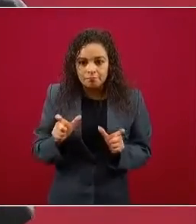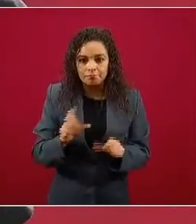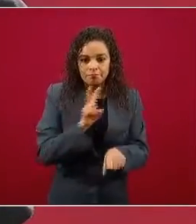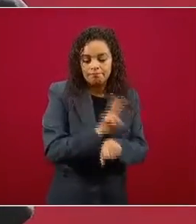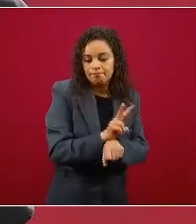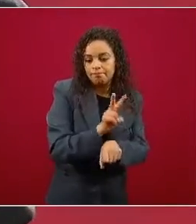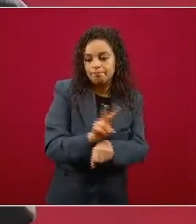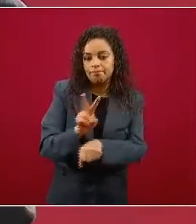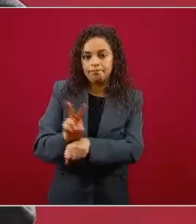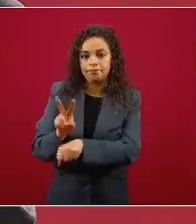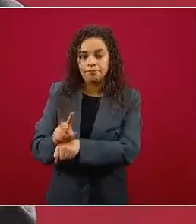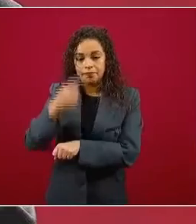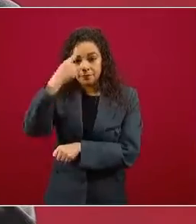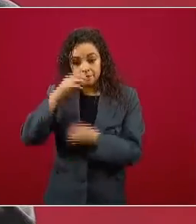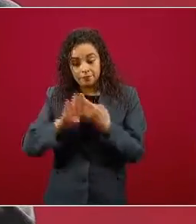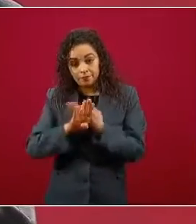ductos.